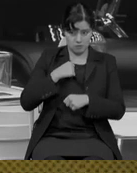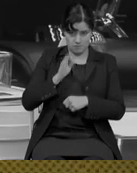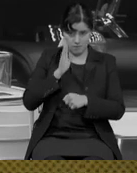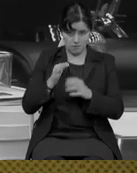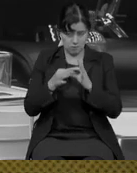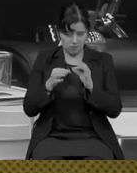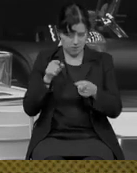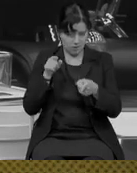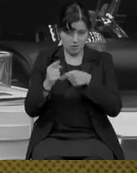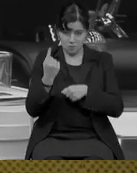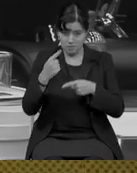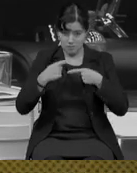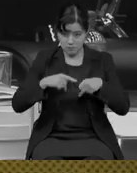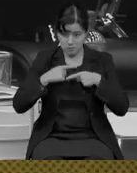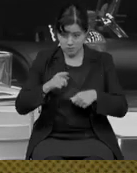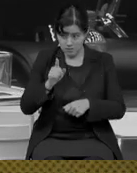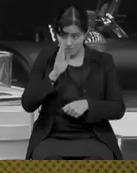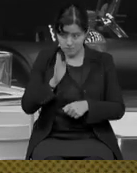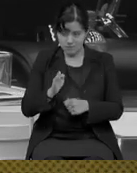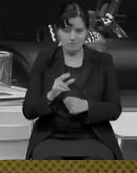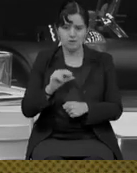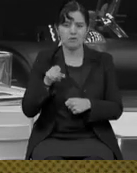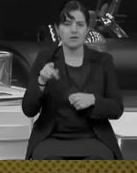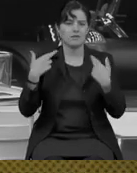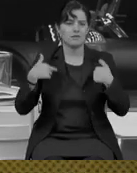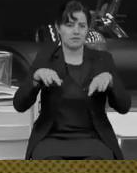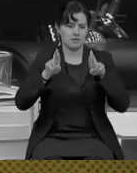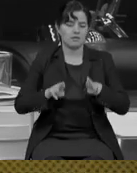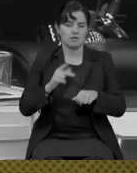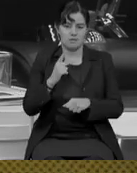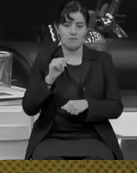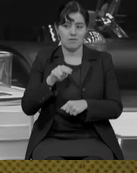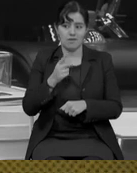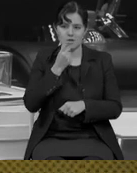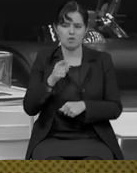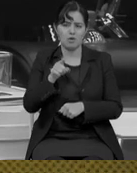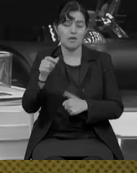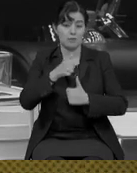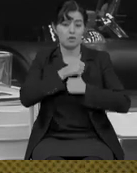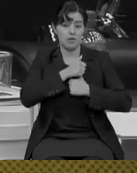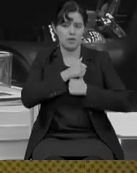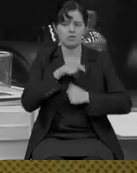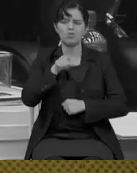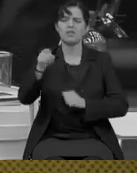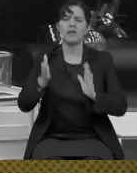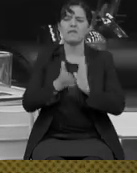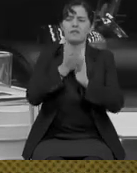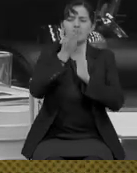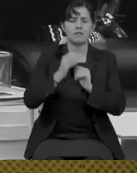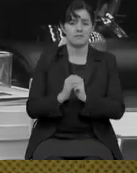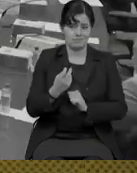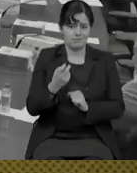el debate. El representante de Acción Nacional le dijo albañiles a las Fuerzas Armadas, aquí, ahí está la versión